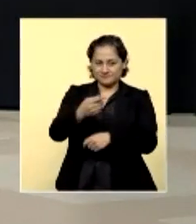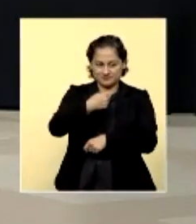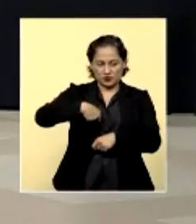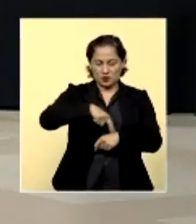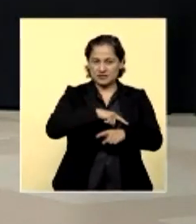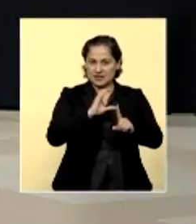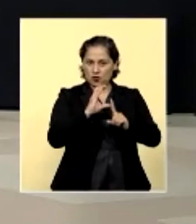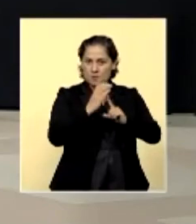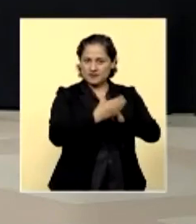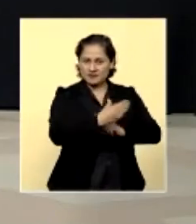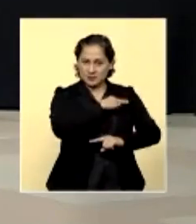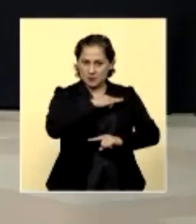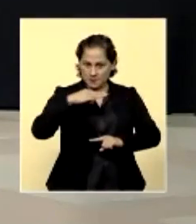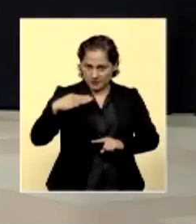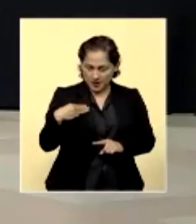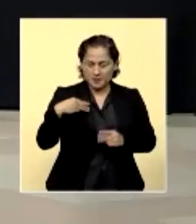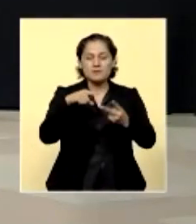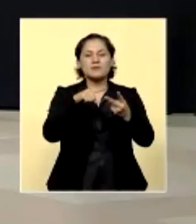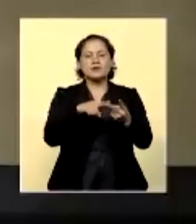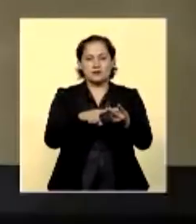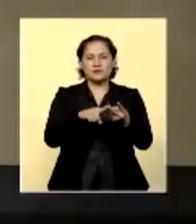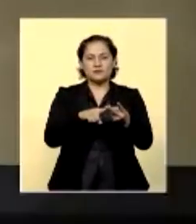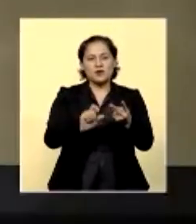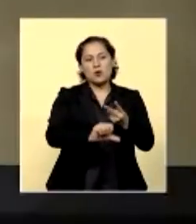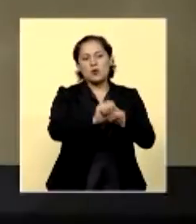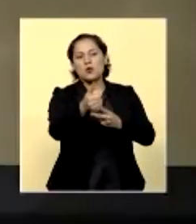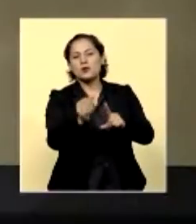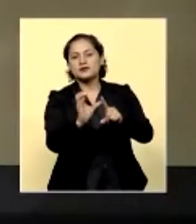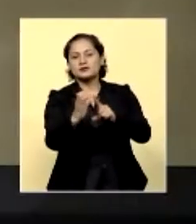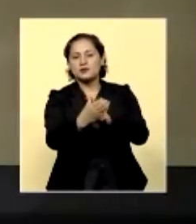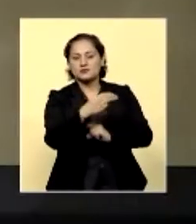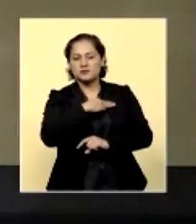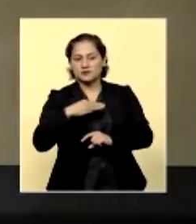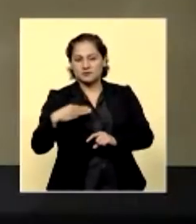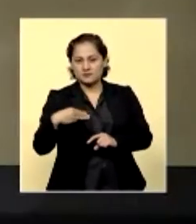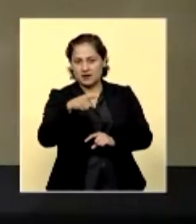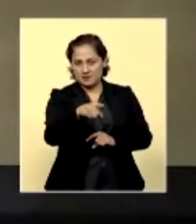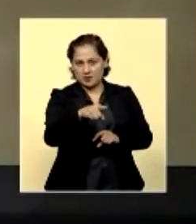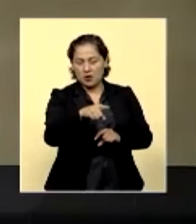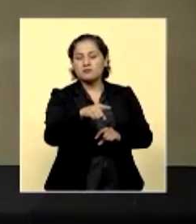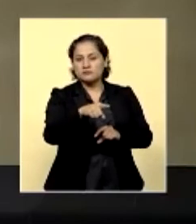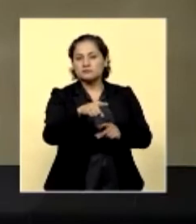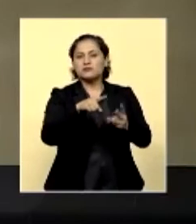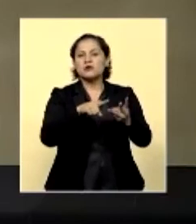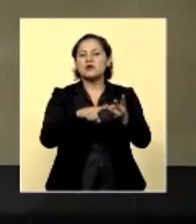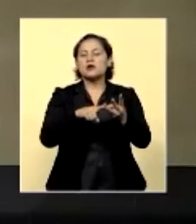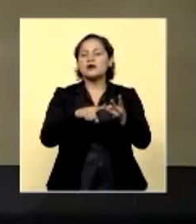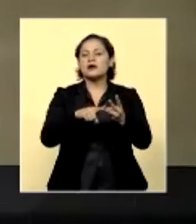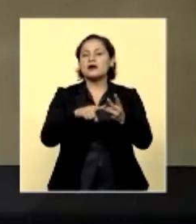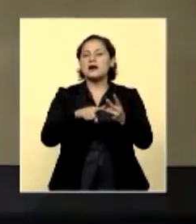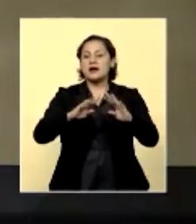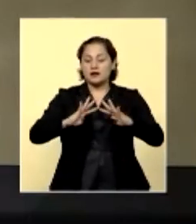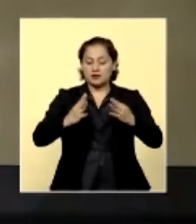comisión. Los miembros de las otras comisiones. Los miembros de las otras comisiones. Do conselho, del secretariado, consejo,